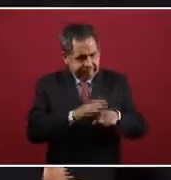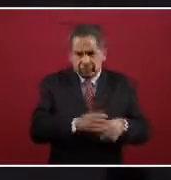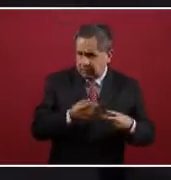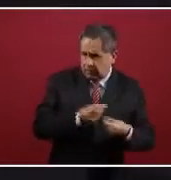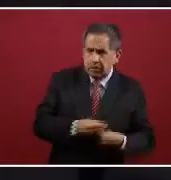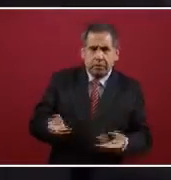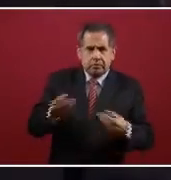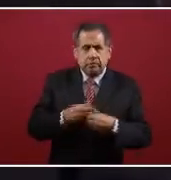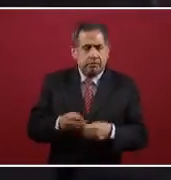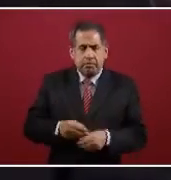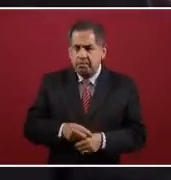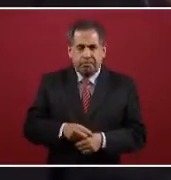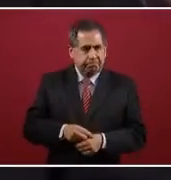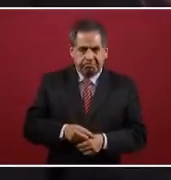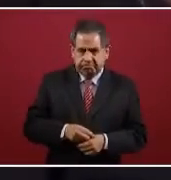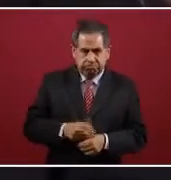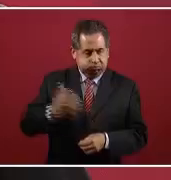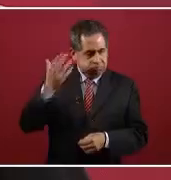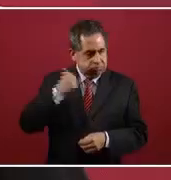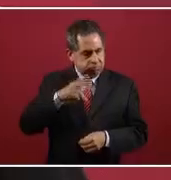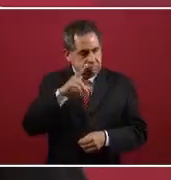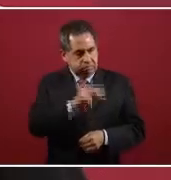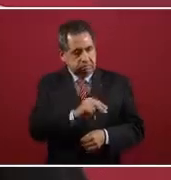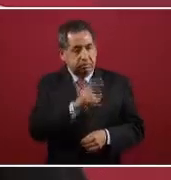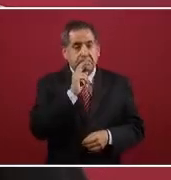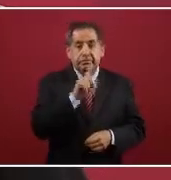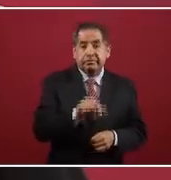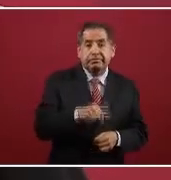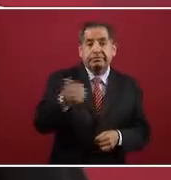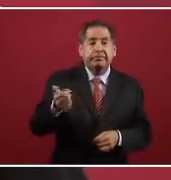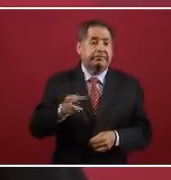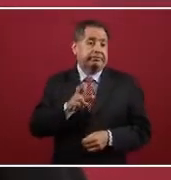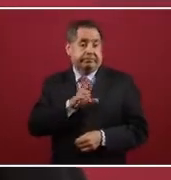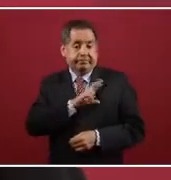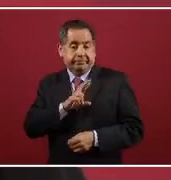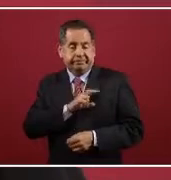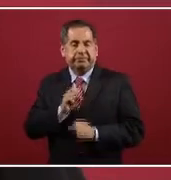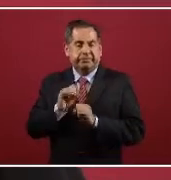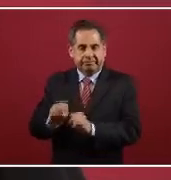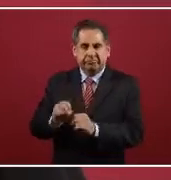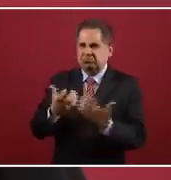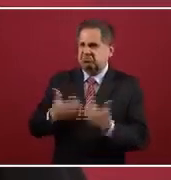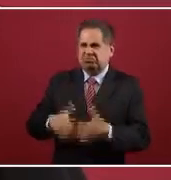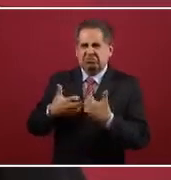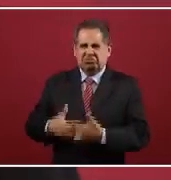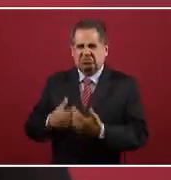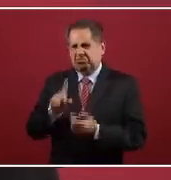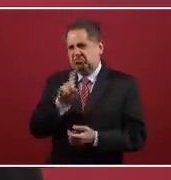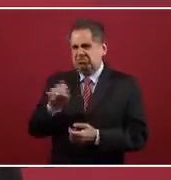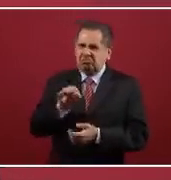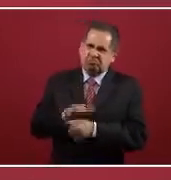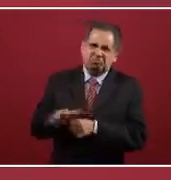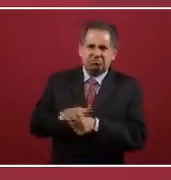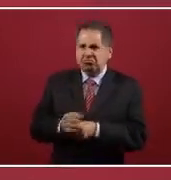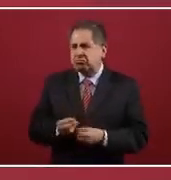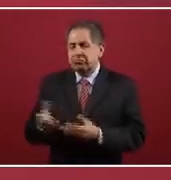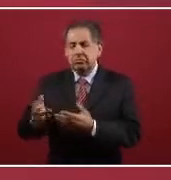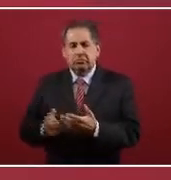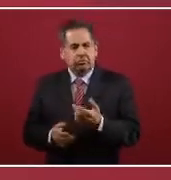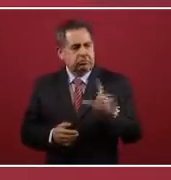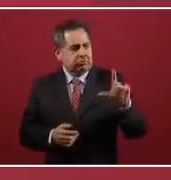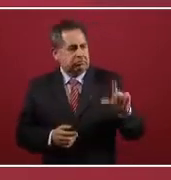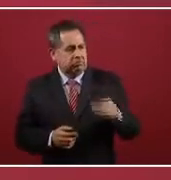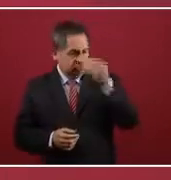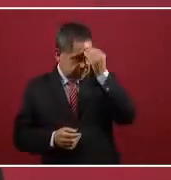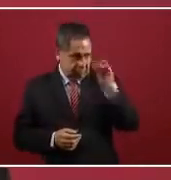darle ventaja a las empresas particulares. A lo que voy es que si